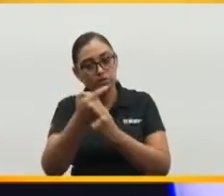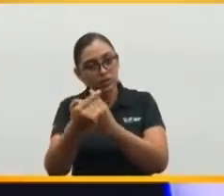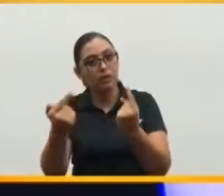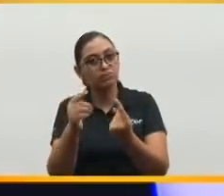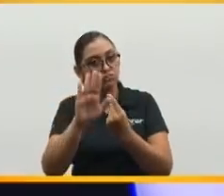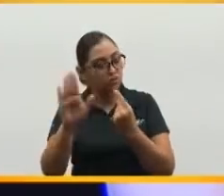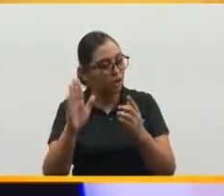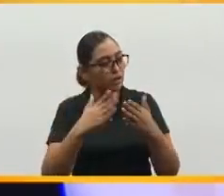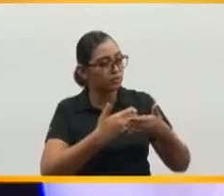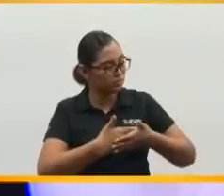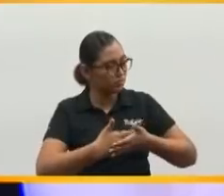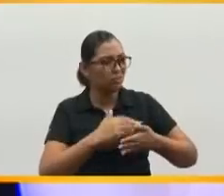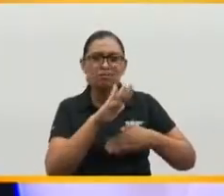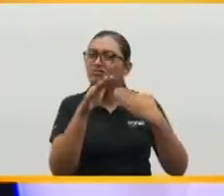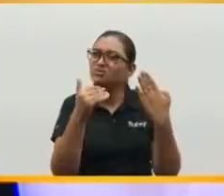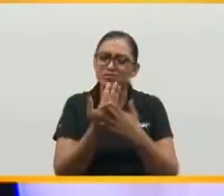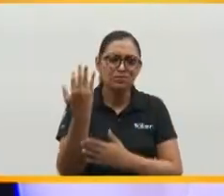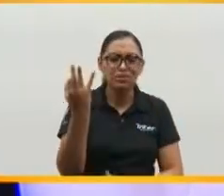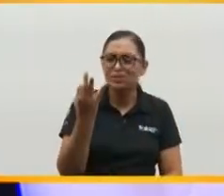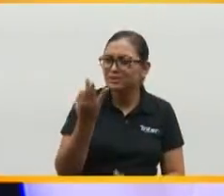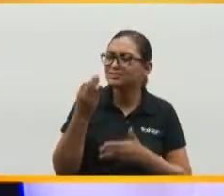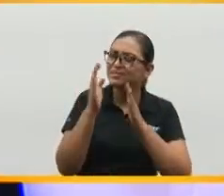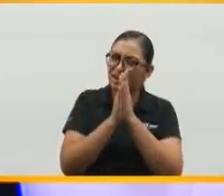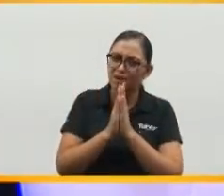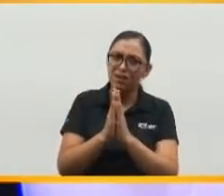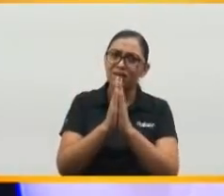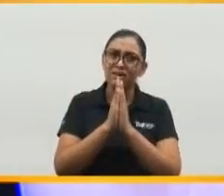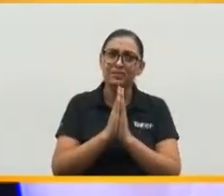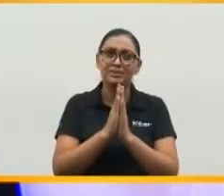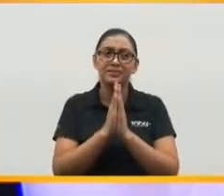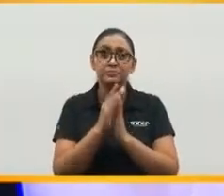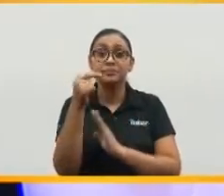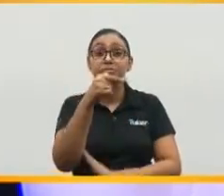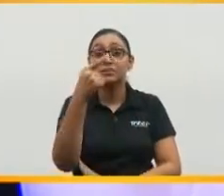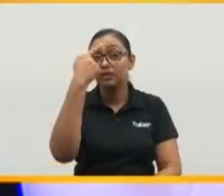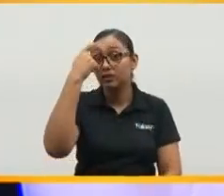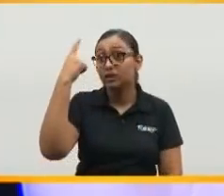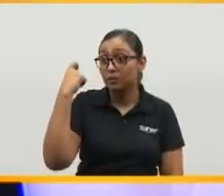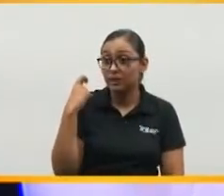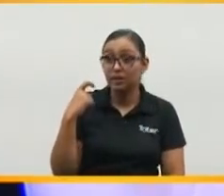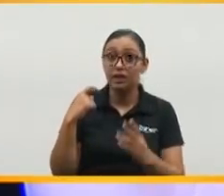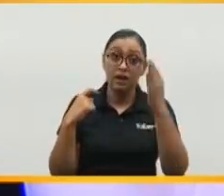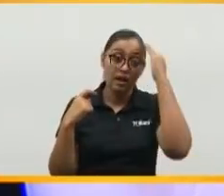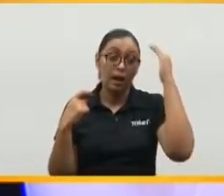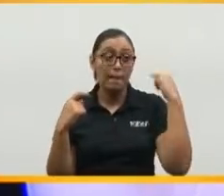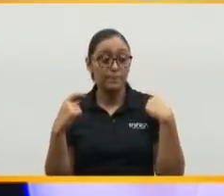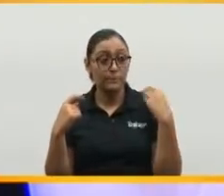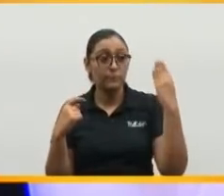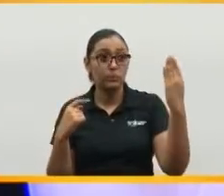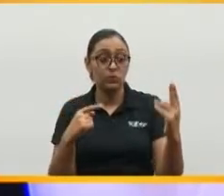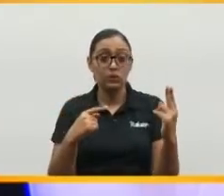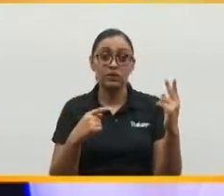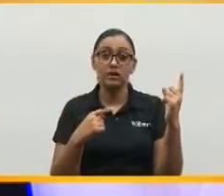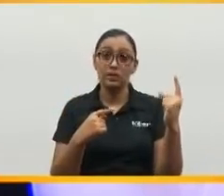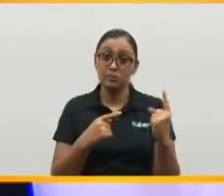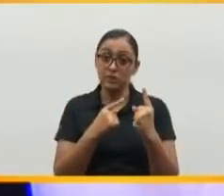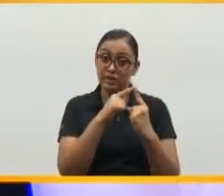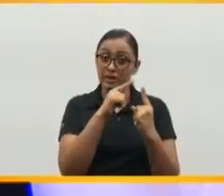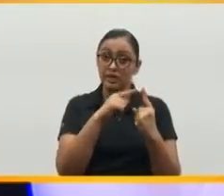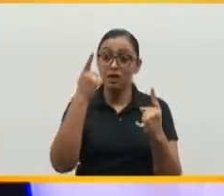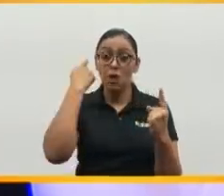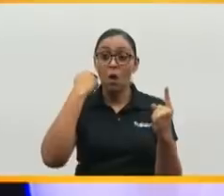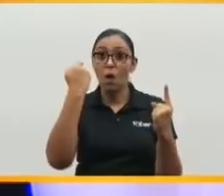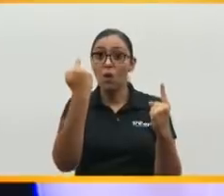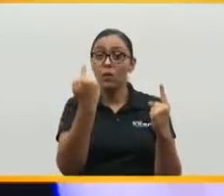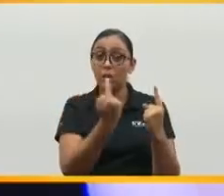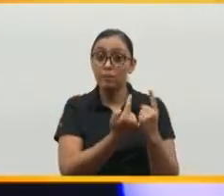Todos necesitamos un poco de oración. Y acuérdese de la mujer y de Jairo. Los dos. La mujer que